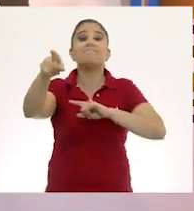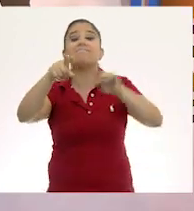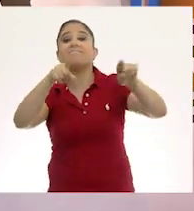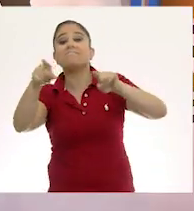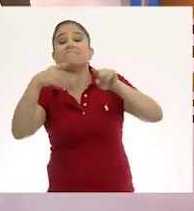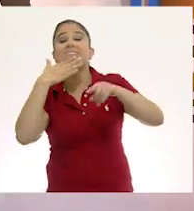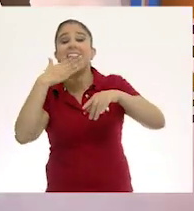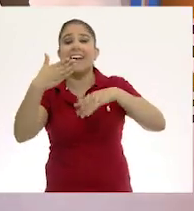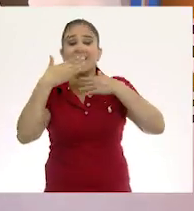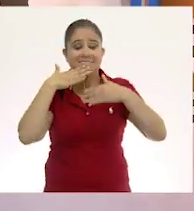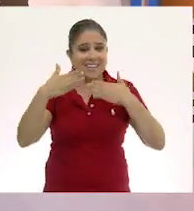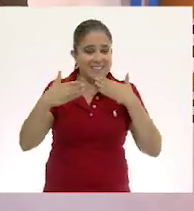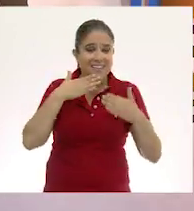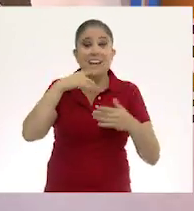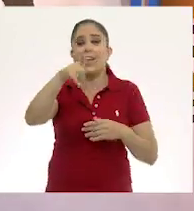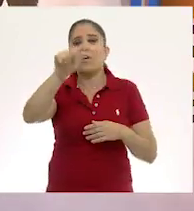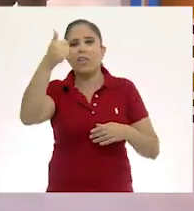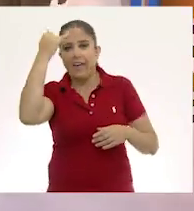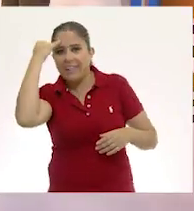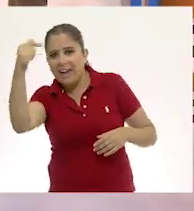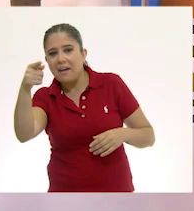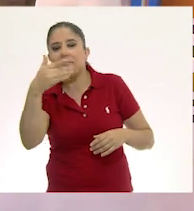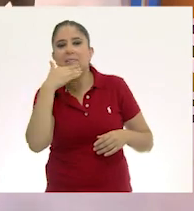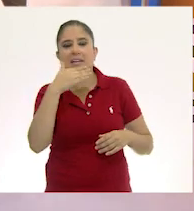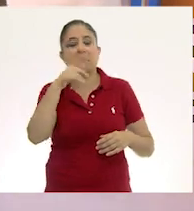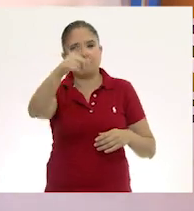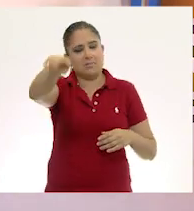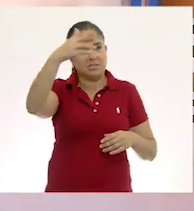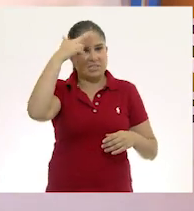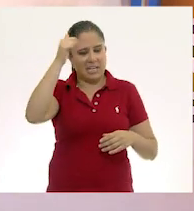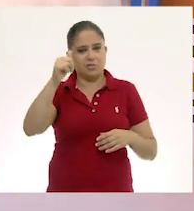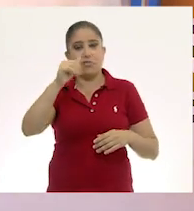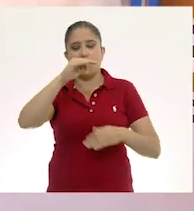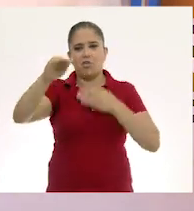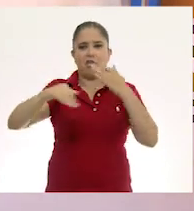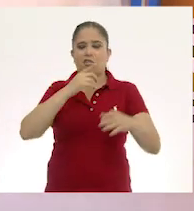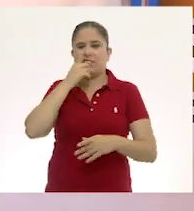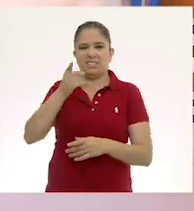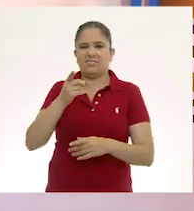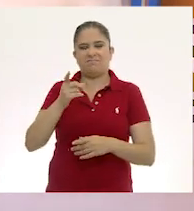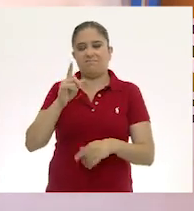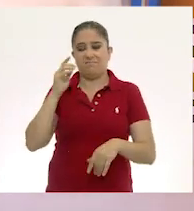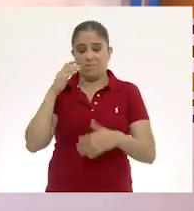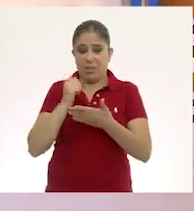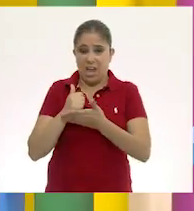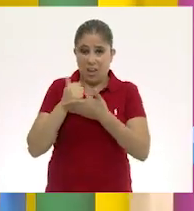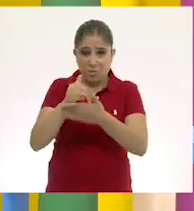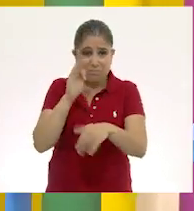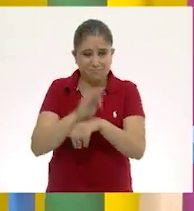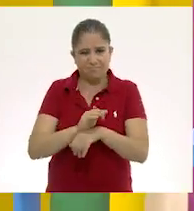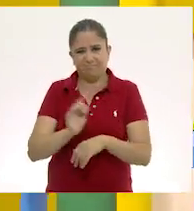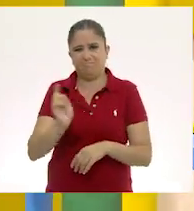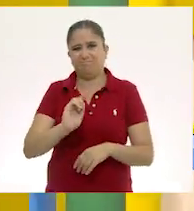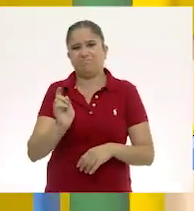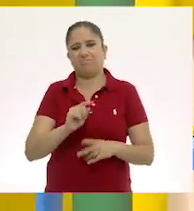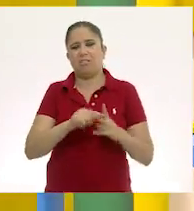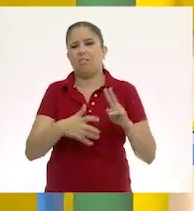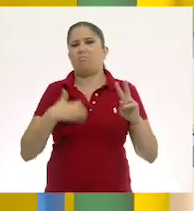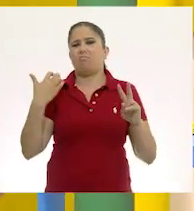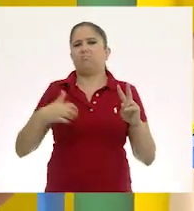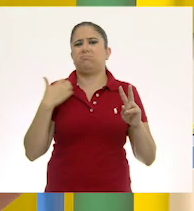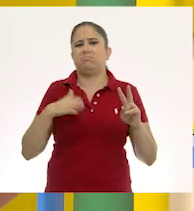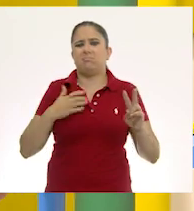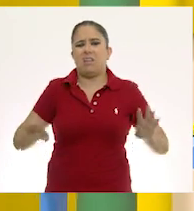Sí, sí. Excelente, esa es otra idea. Yo creo que tienen razón. La mayoría dice cosas que no ayudan. Correcto. La